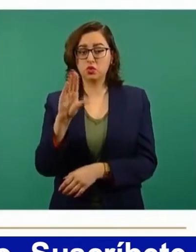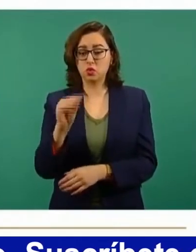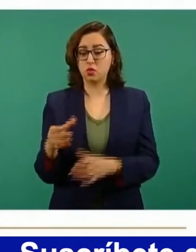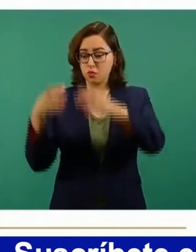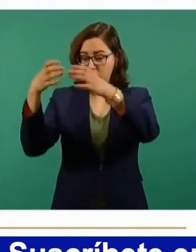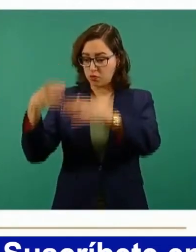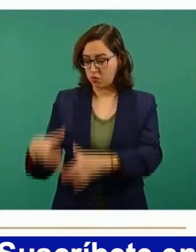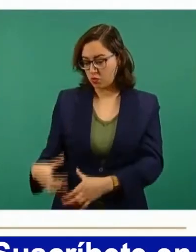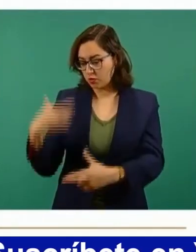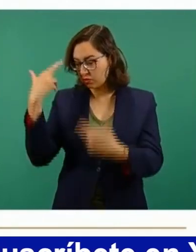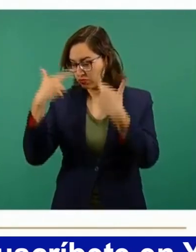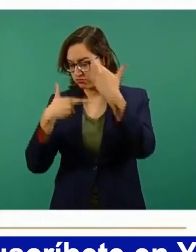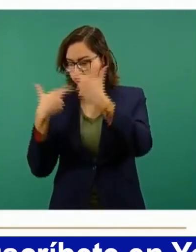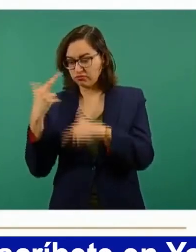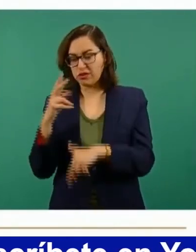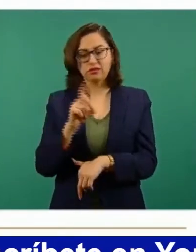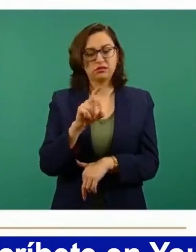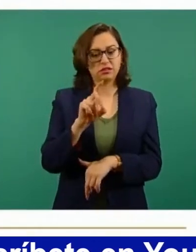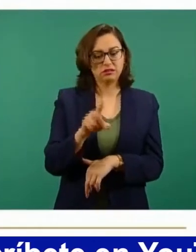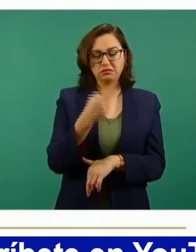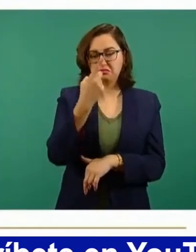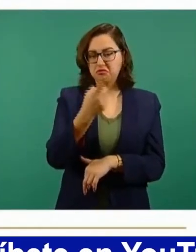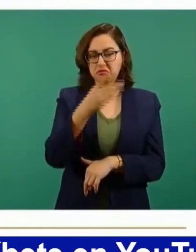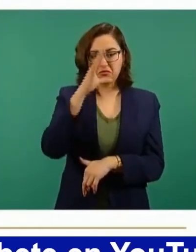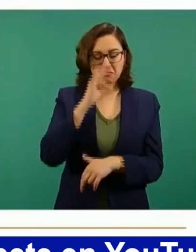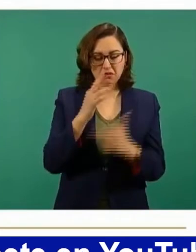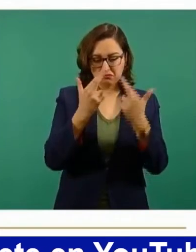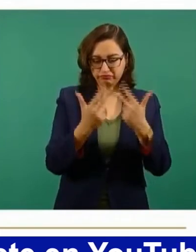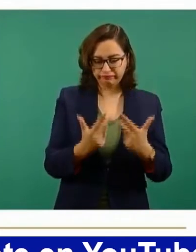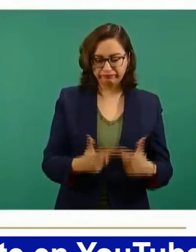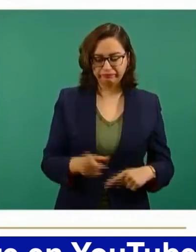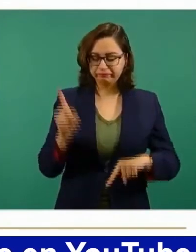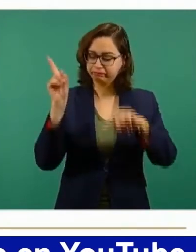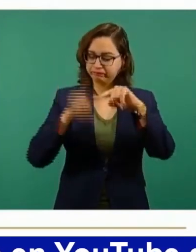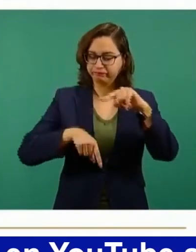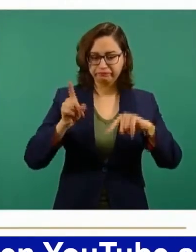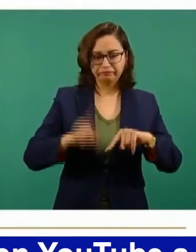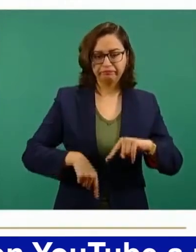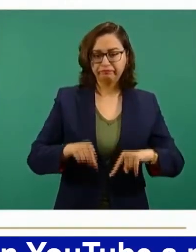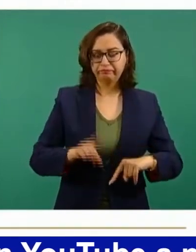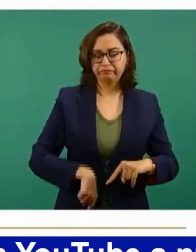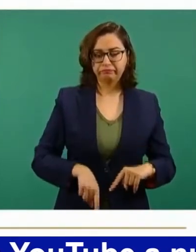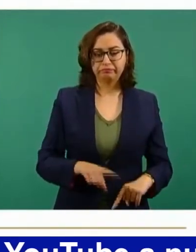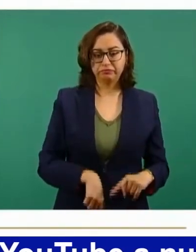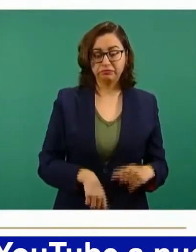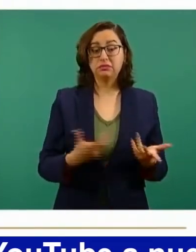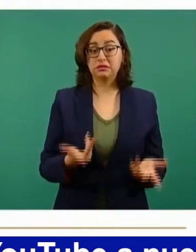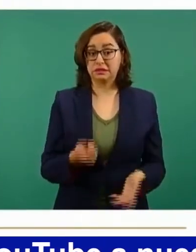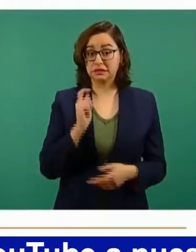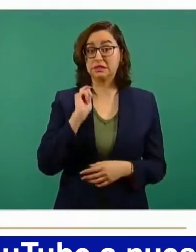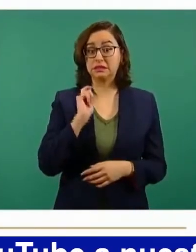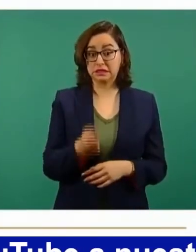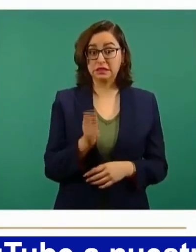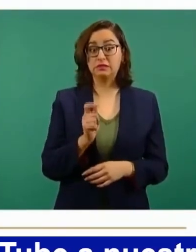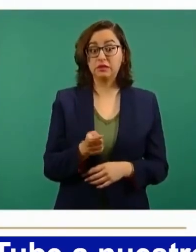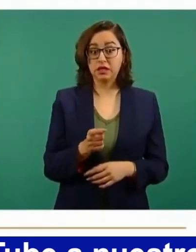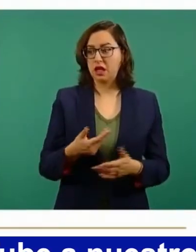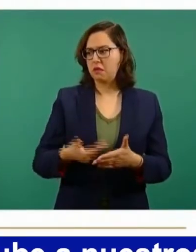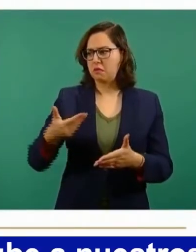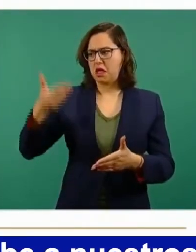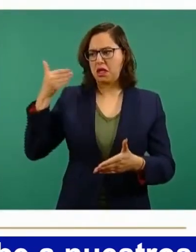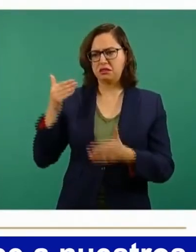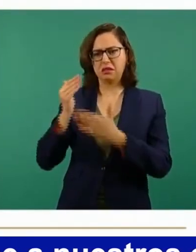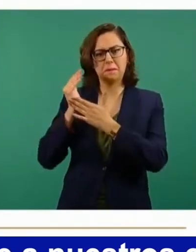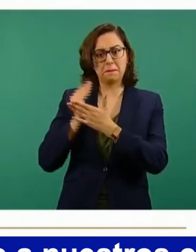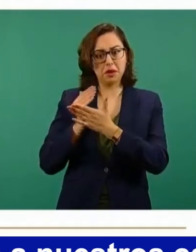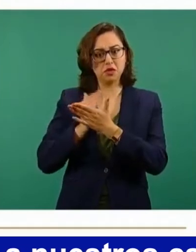31 fueron inmovilizados por encontrarse en mal estado, lo que representa un incremento considerable a lo detectado en semanas anteriores,